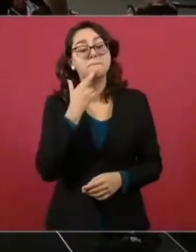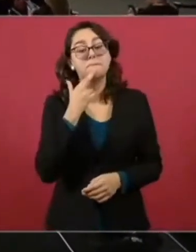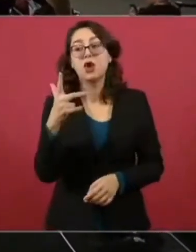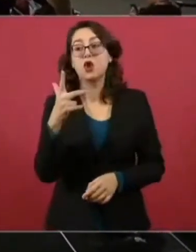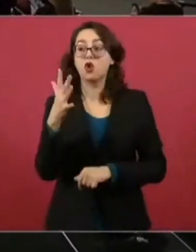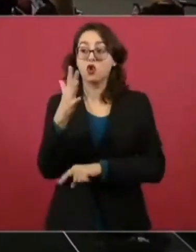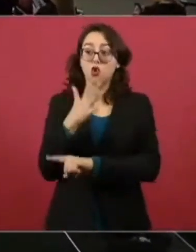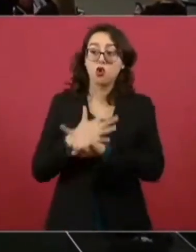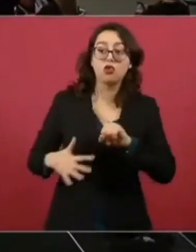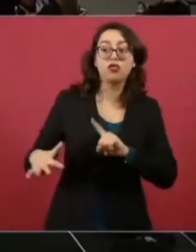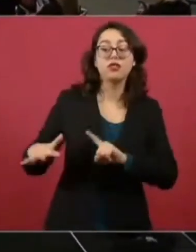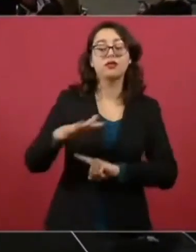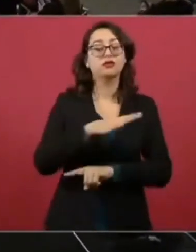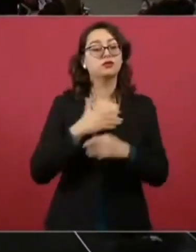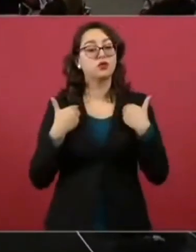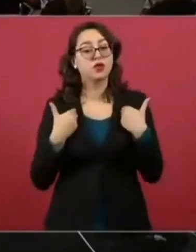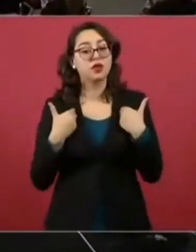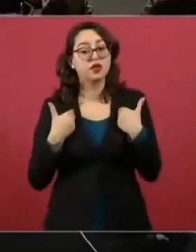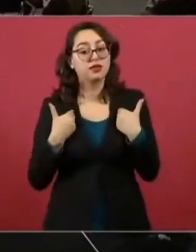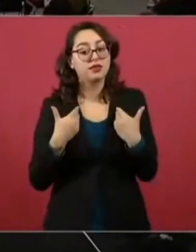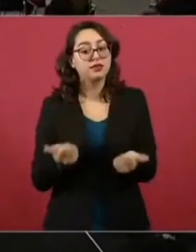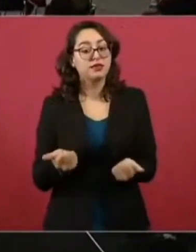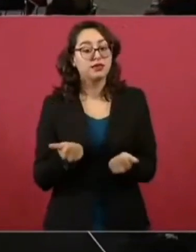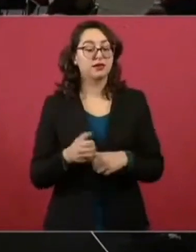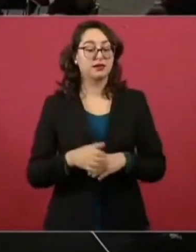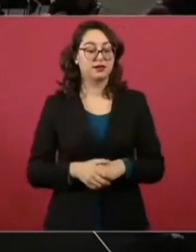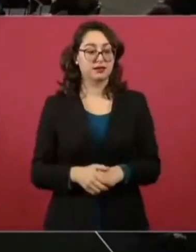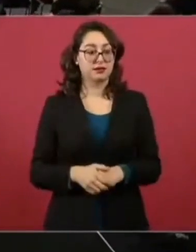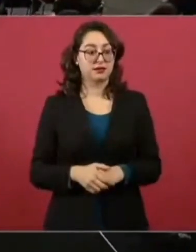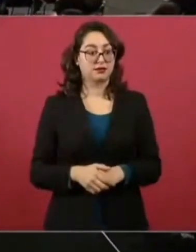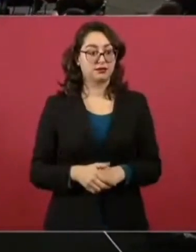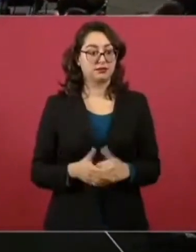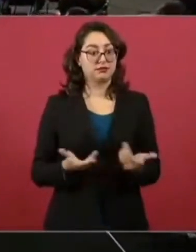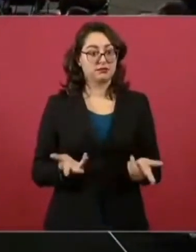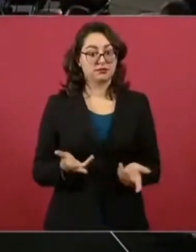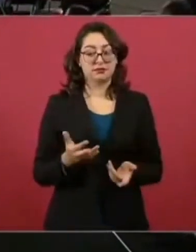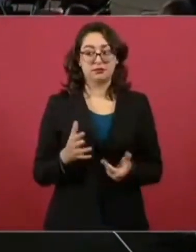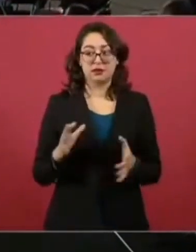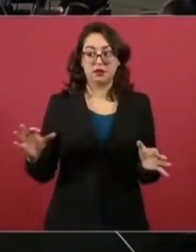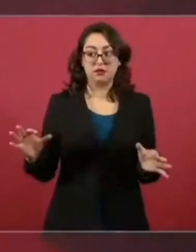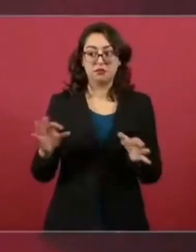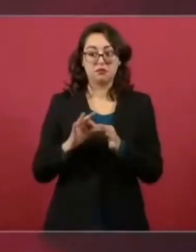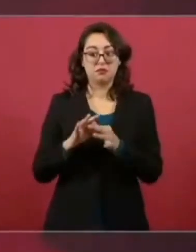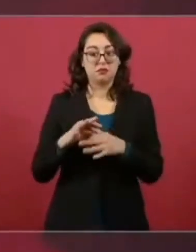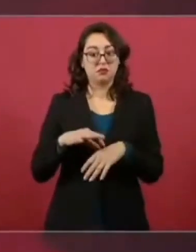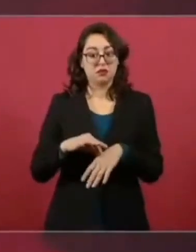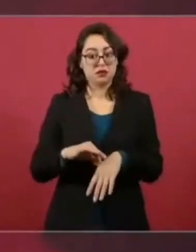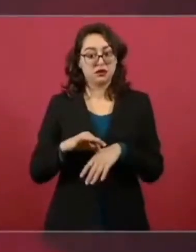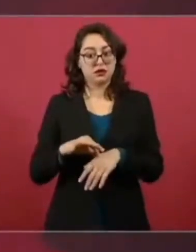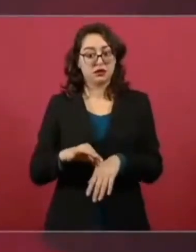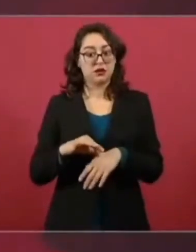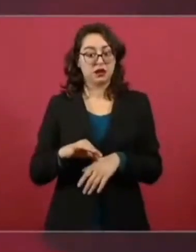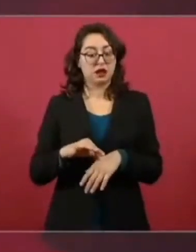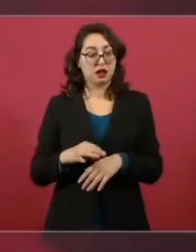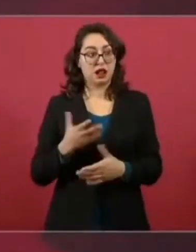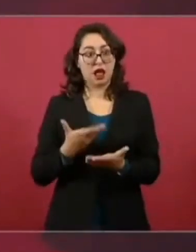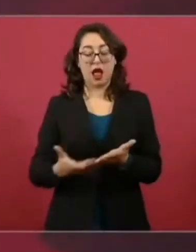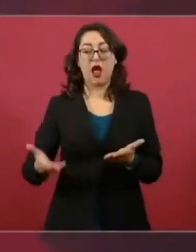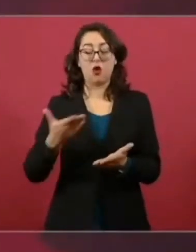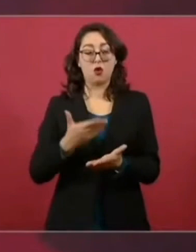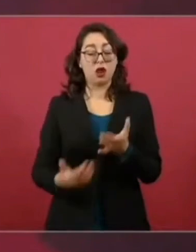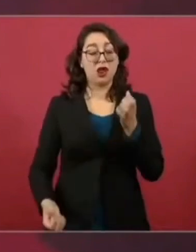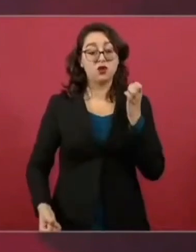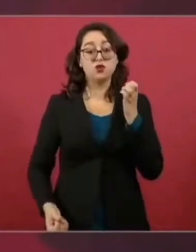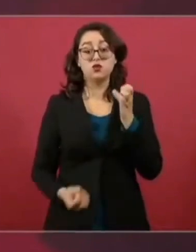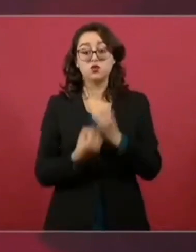y busque, ¿no?, ajustarse a la nueva realidad, entender de que son otros tiempos,